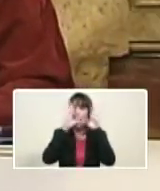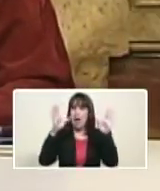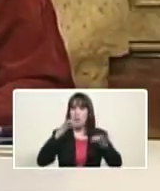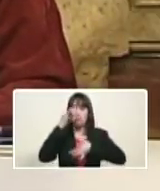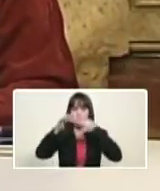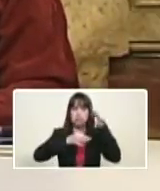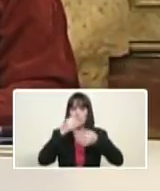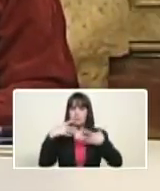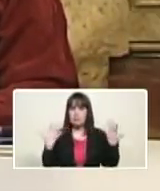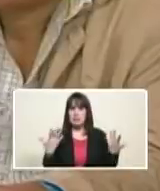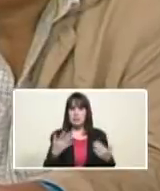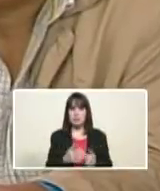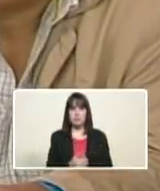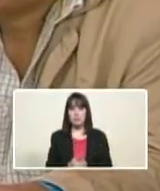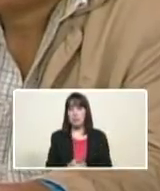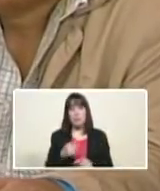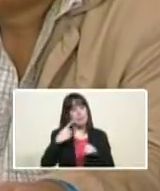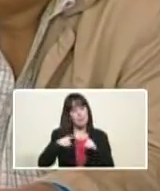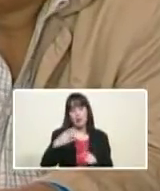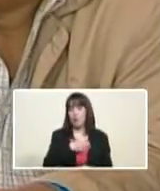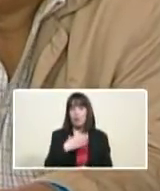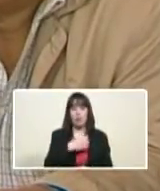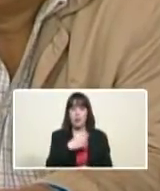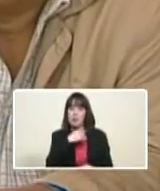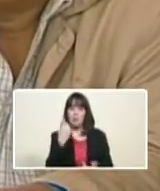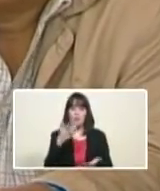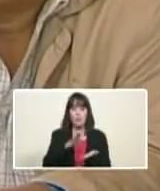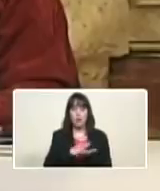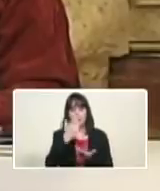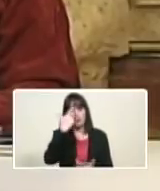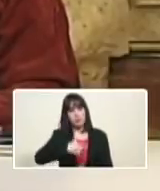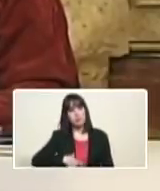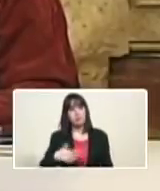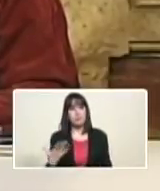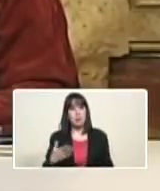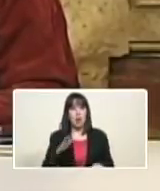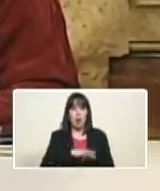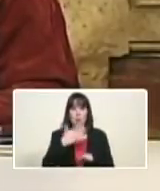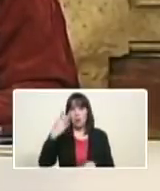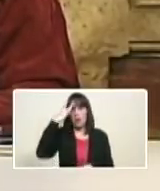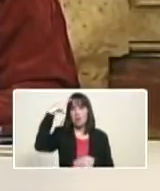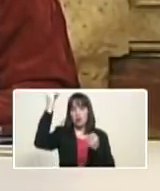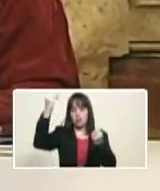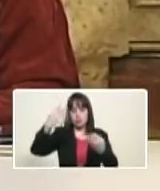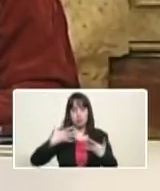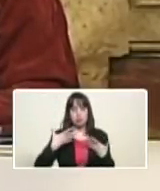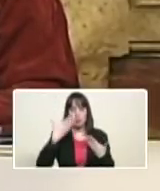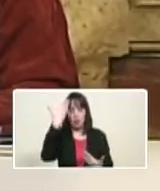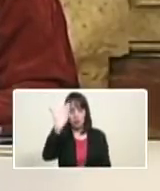plan. No pudieron. Porque mira, estoy bendito.